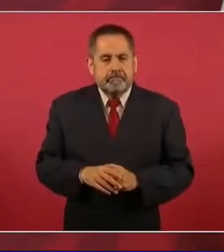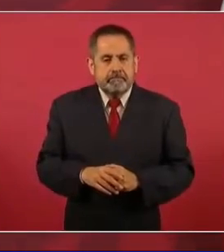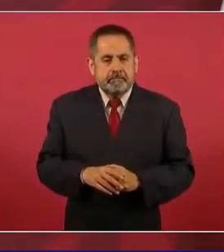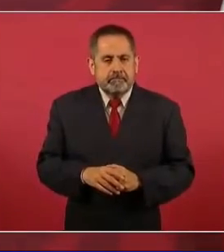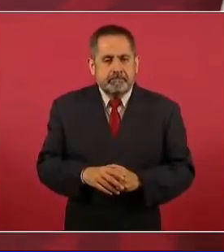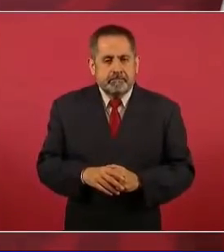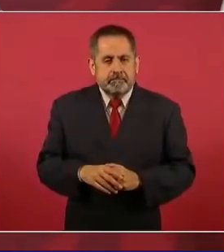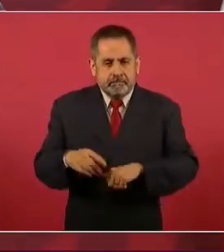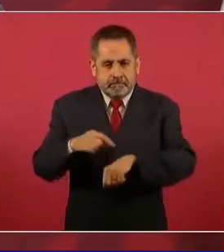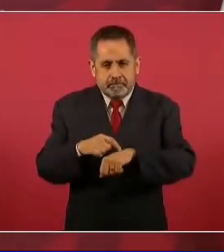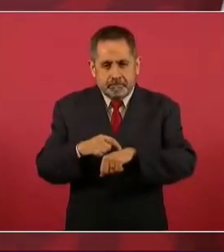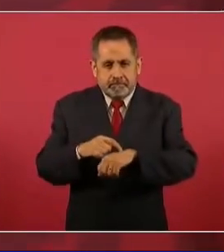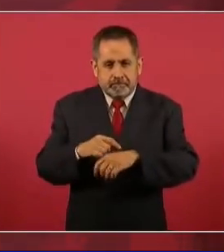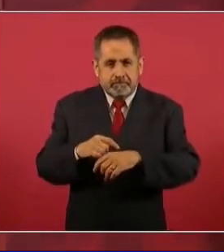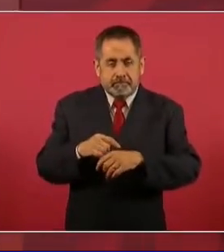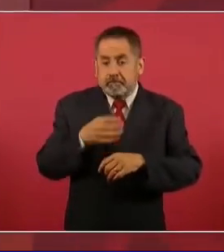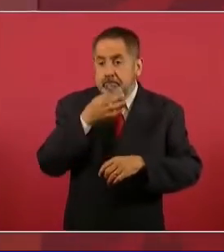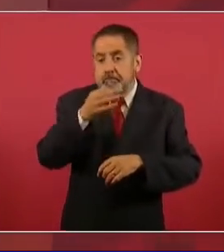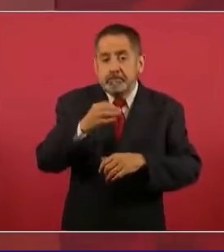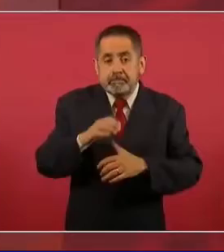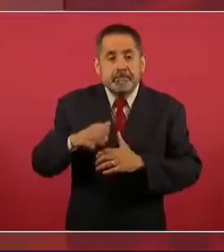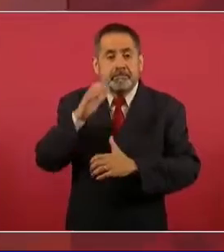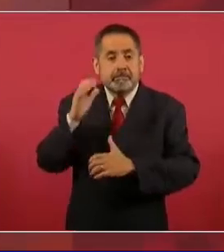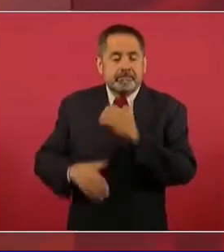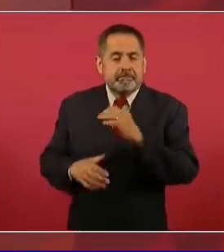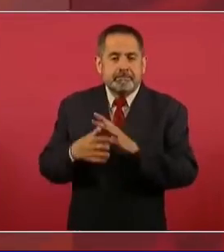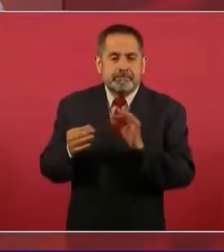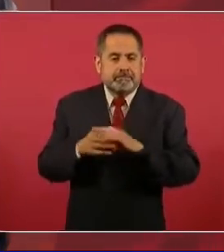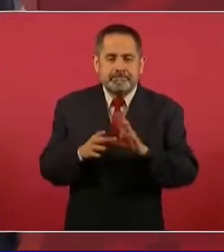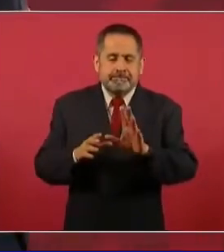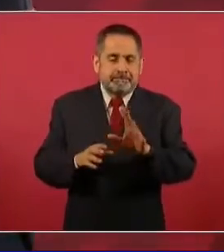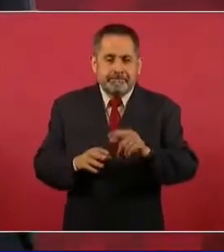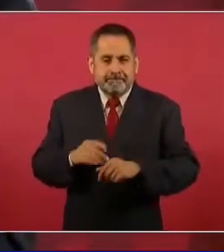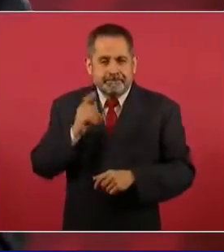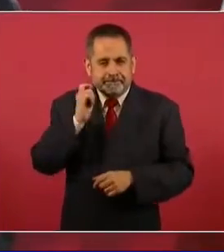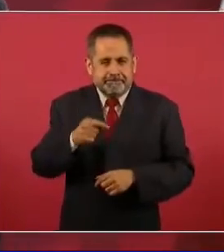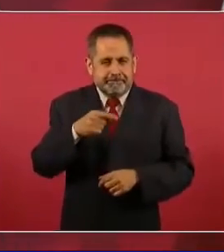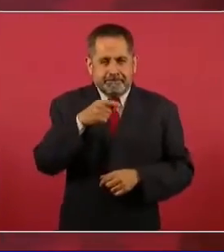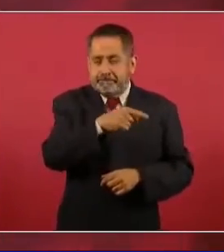si no vamos a terminar más temprano, porque son los burritos